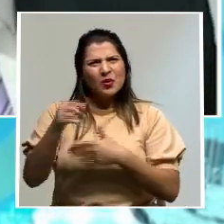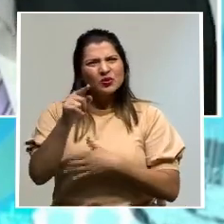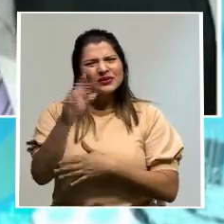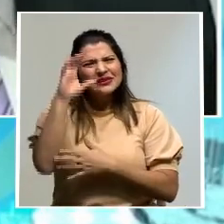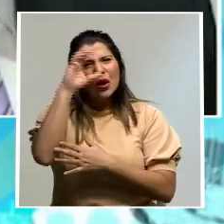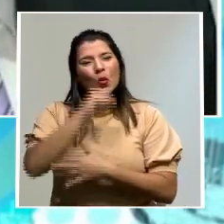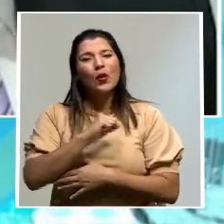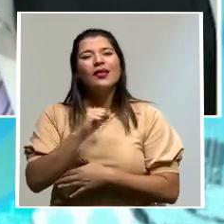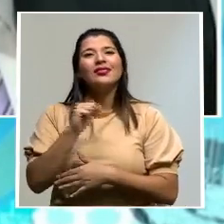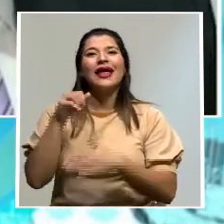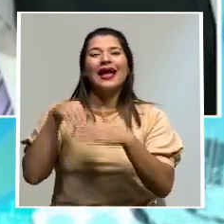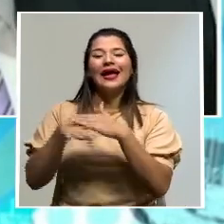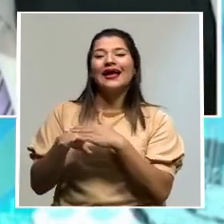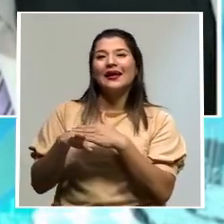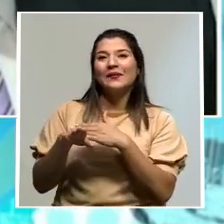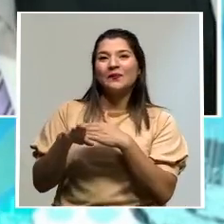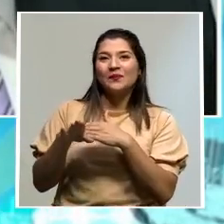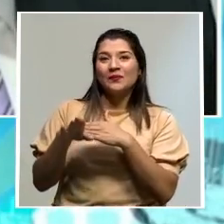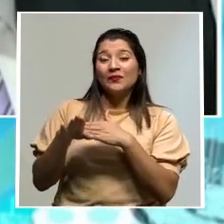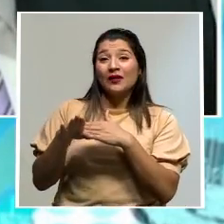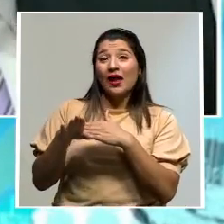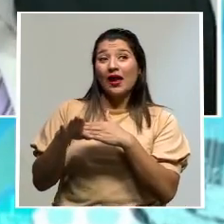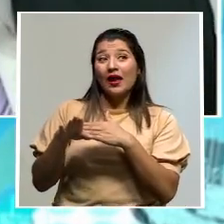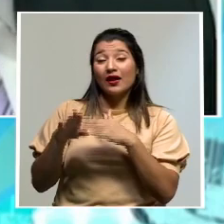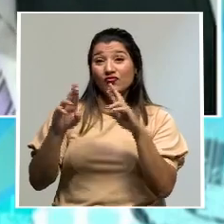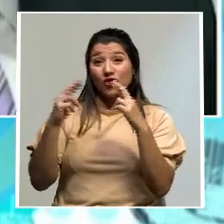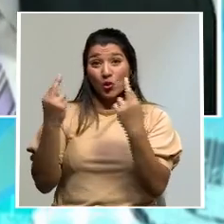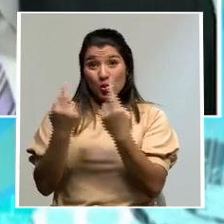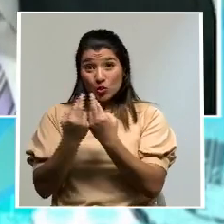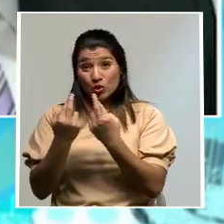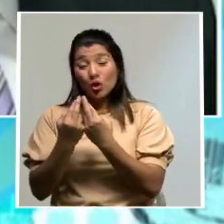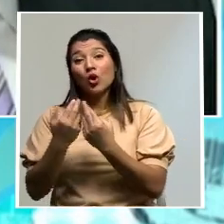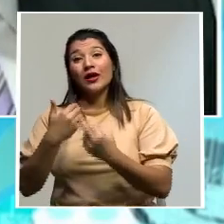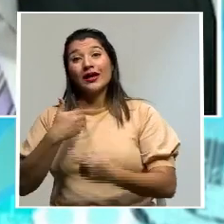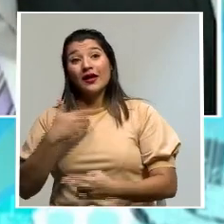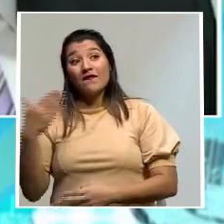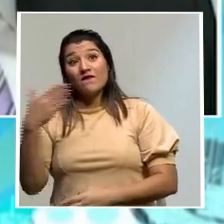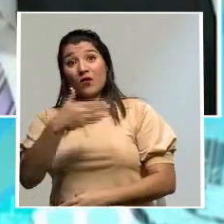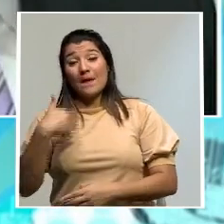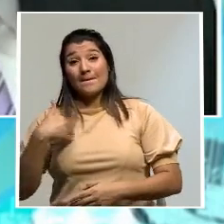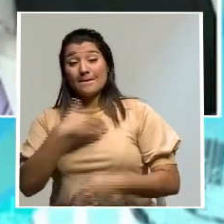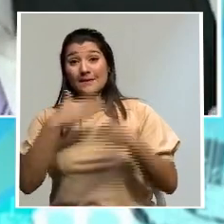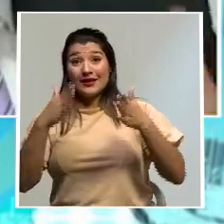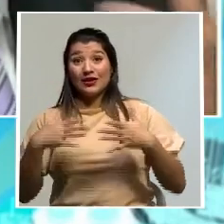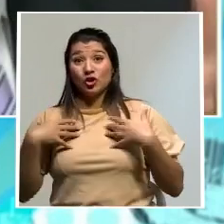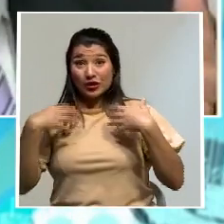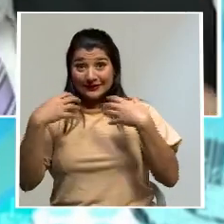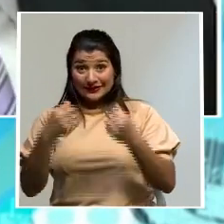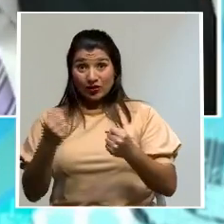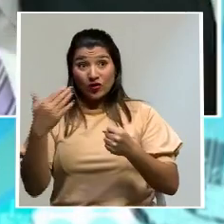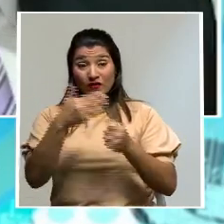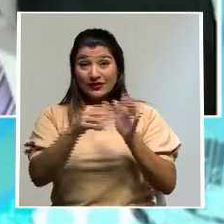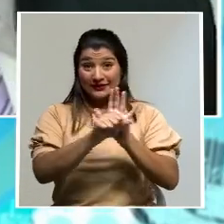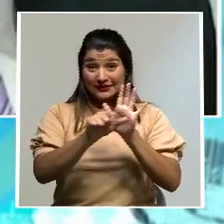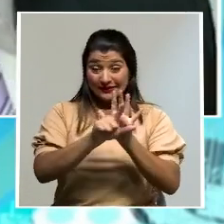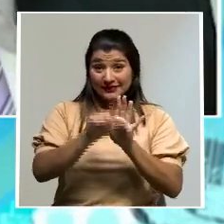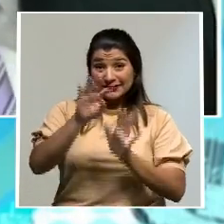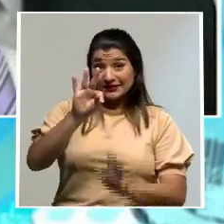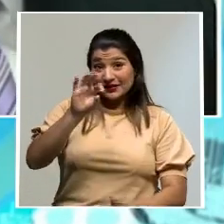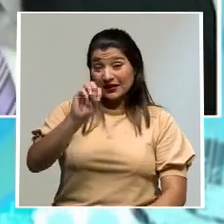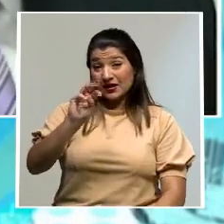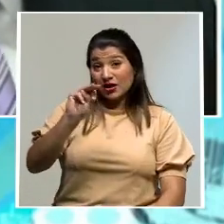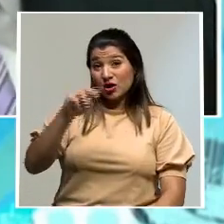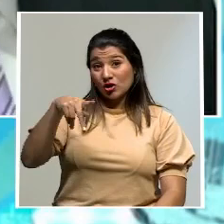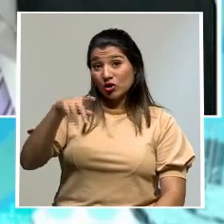la comparecencia del ministro de Salud, Roberto Thompson, y Carlos Ricardo Benavides no fueron a interpelar al ministro